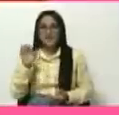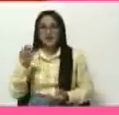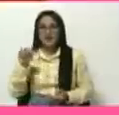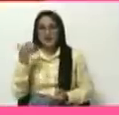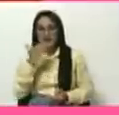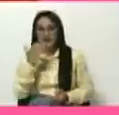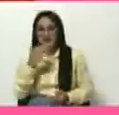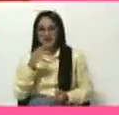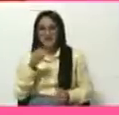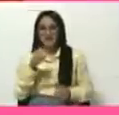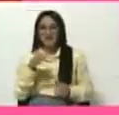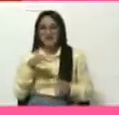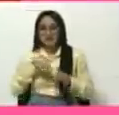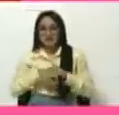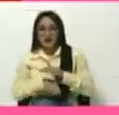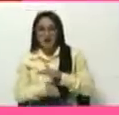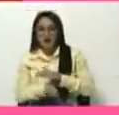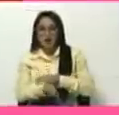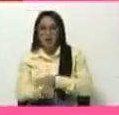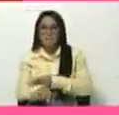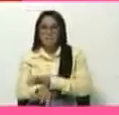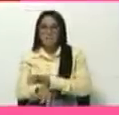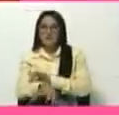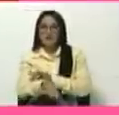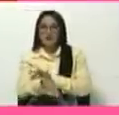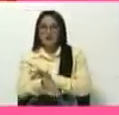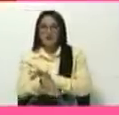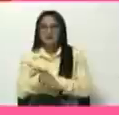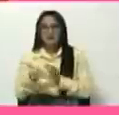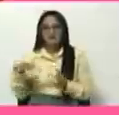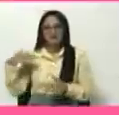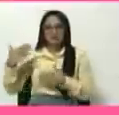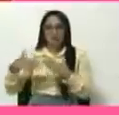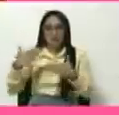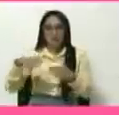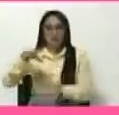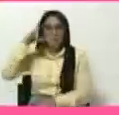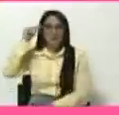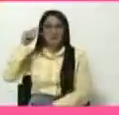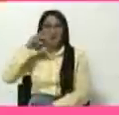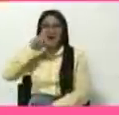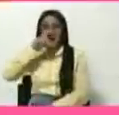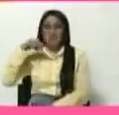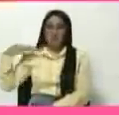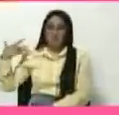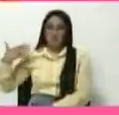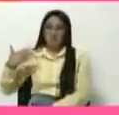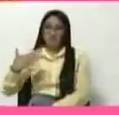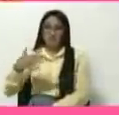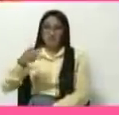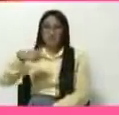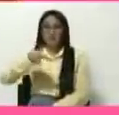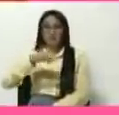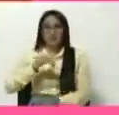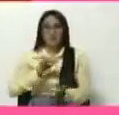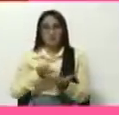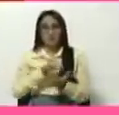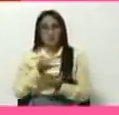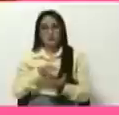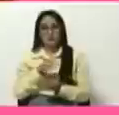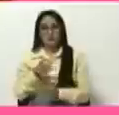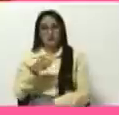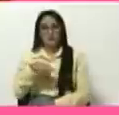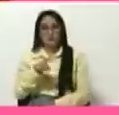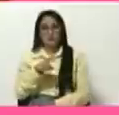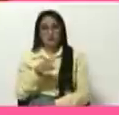debajo de esa piel. Se aprende con los años. Ahora, ustedes tienen un problema. Y ustedes están